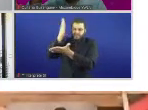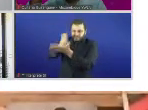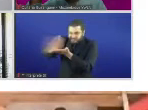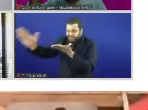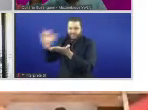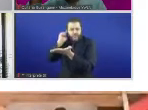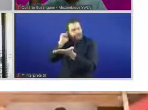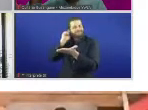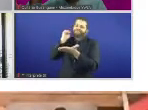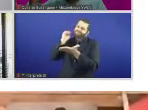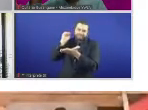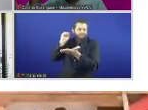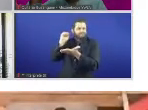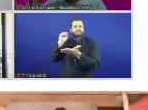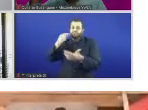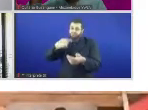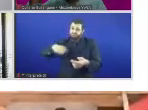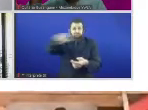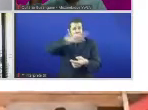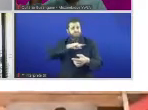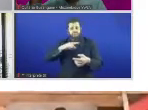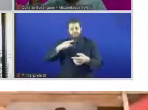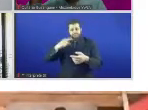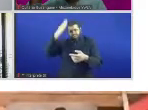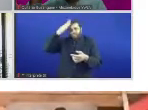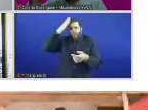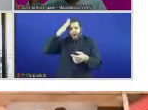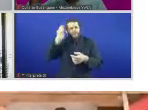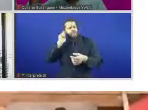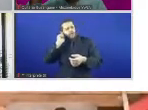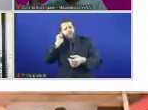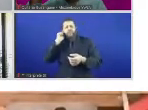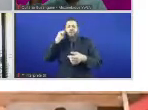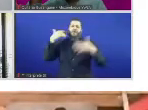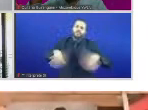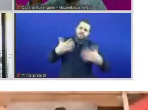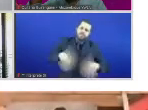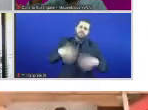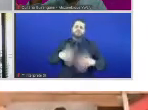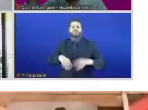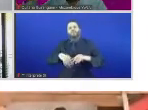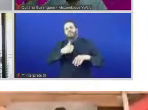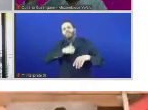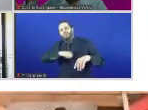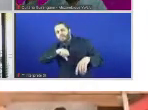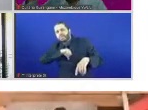las mujeres estamos y que la política pública tiene que mirar en su integralidad, porque